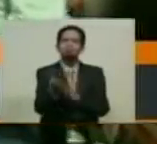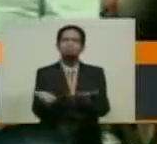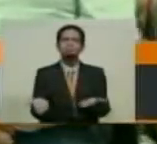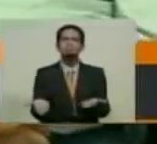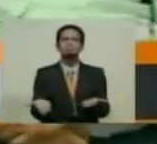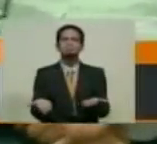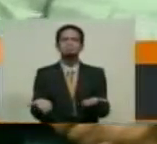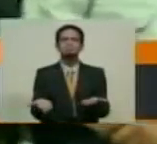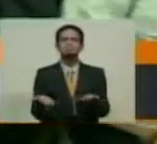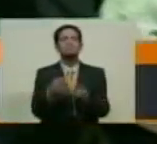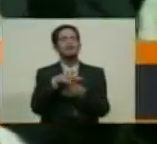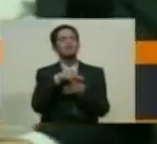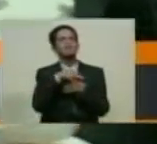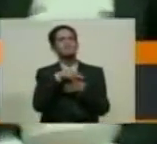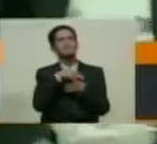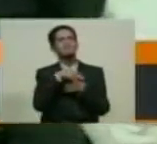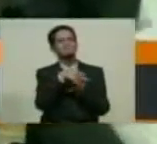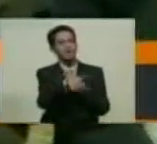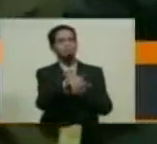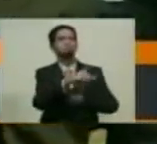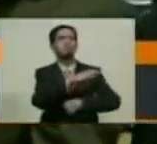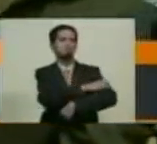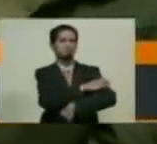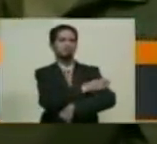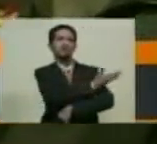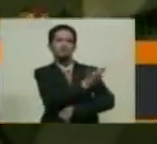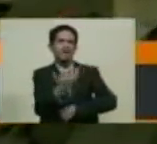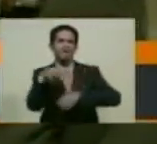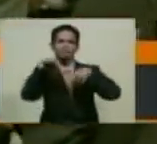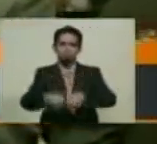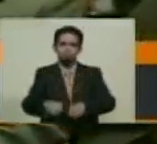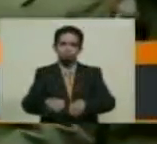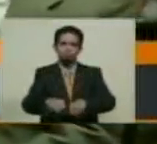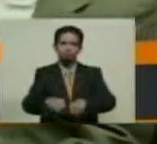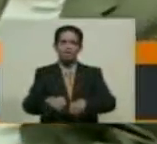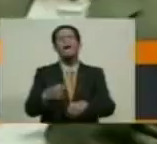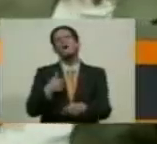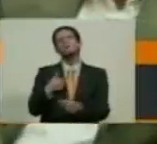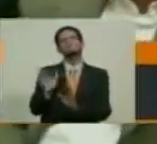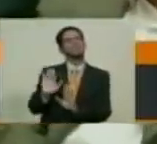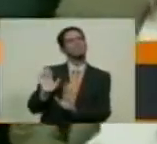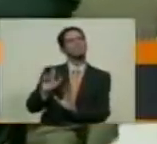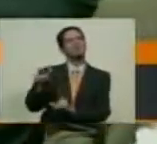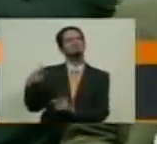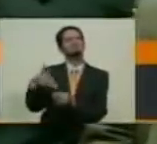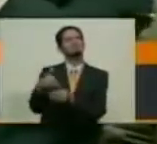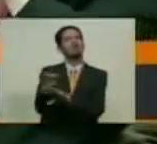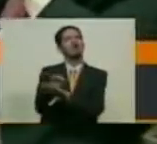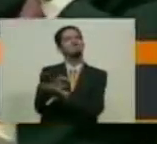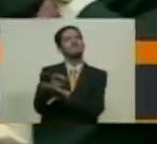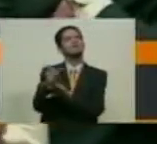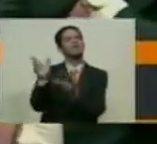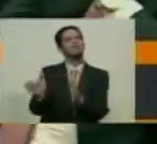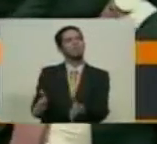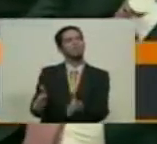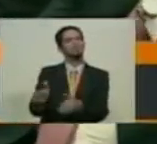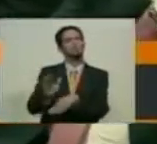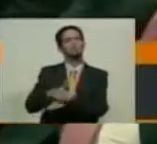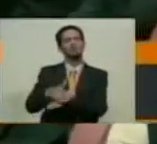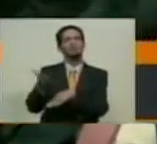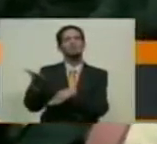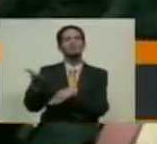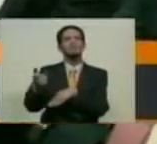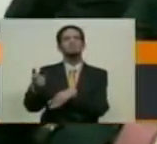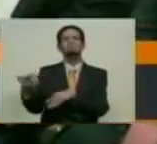¿Le dejamos que venga la oposición a gobernar este país? No, yo no iba a votar por este gobernador, porque este gobernador no ha ido a mi